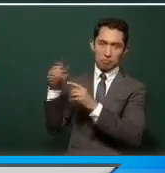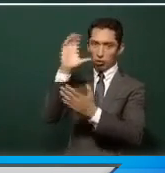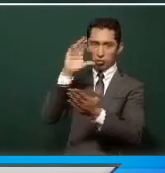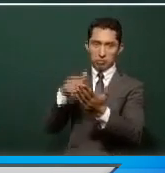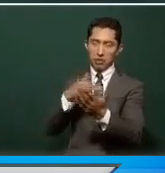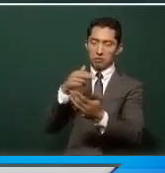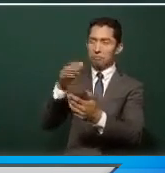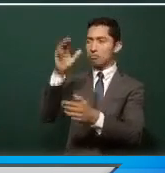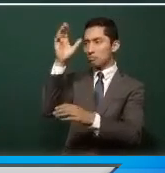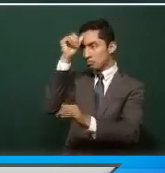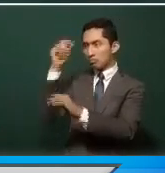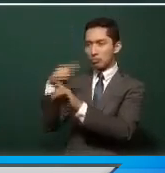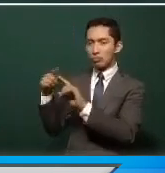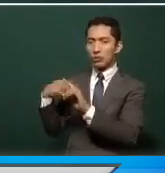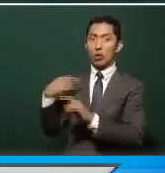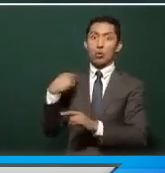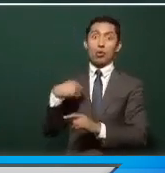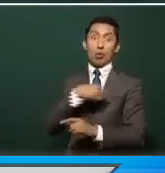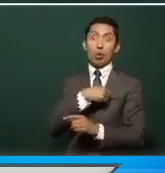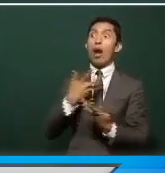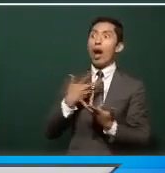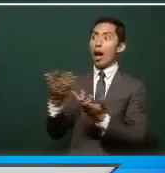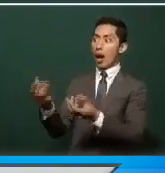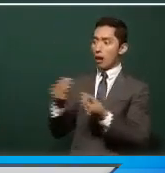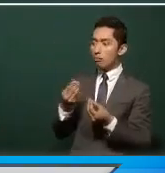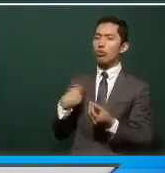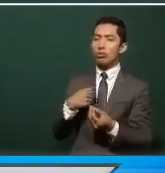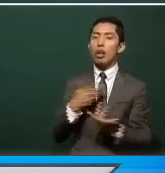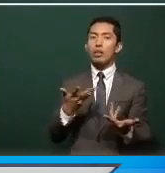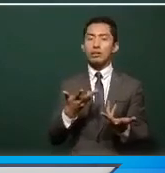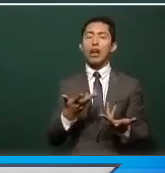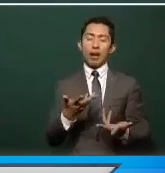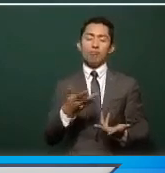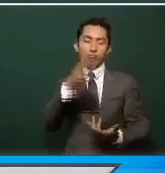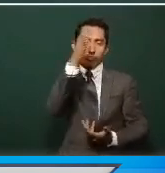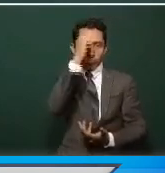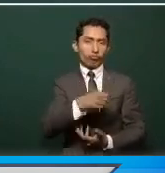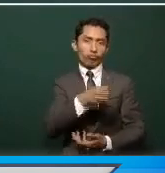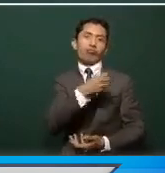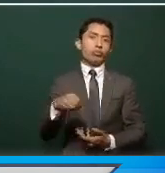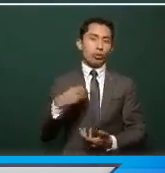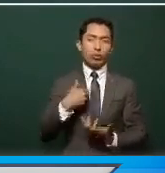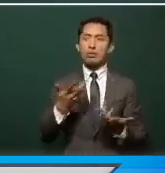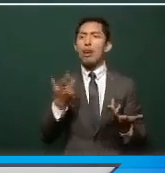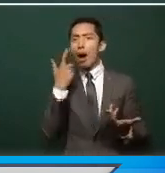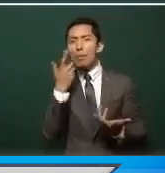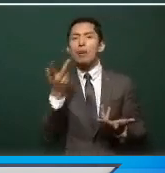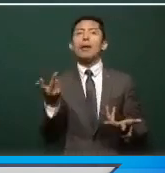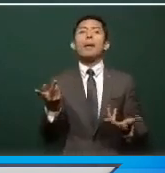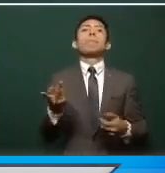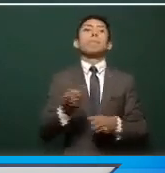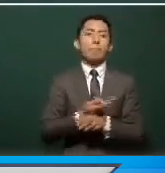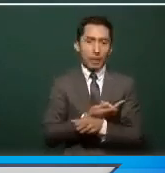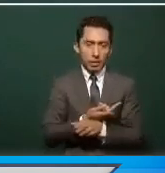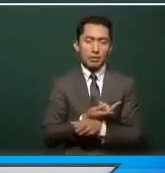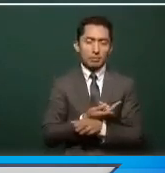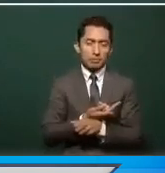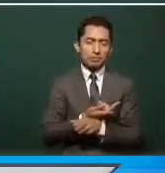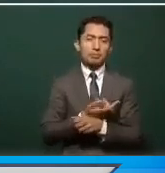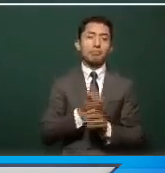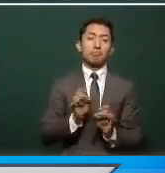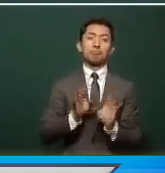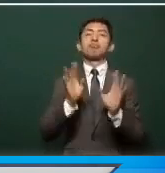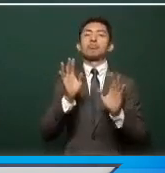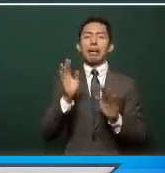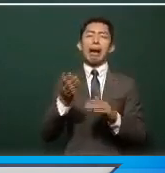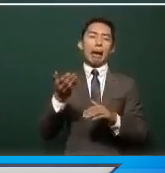nosotros estamos obligados a actuar. Se congelaron las cuentas de esta universidad como parte de los protocolos internacionales, luego de